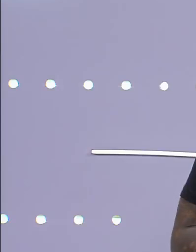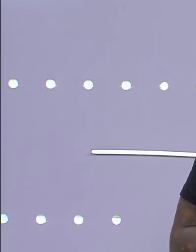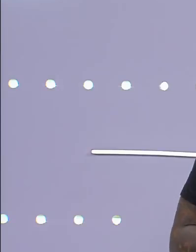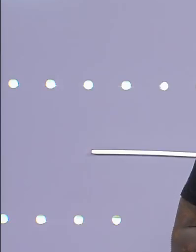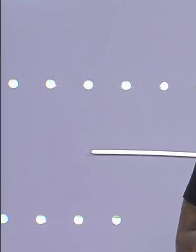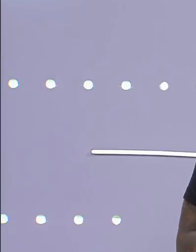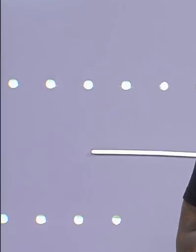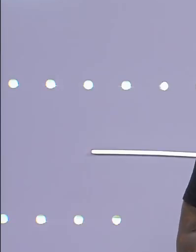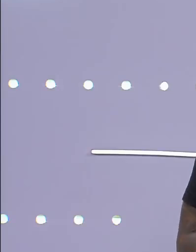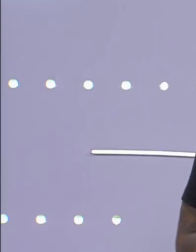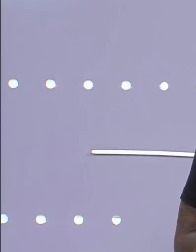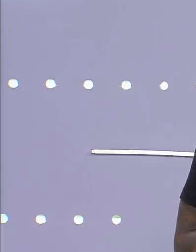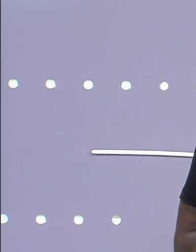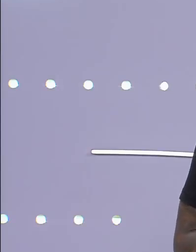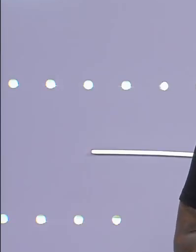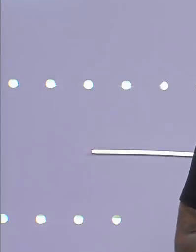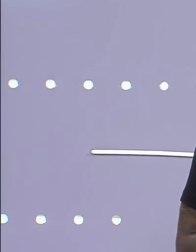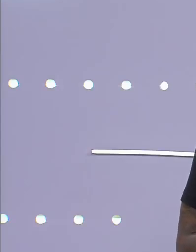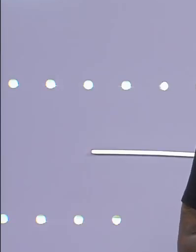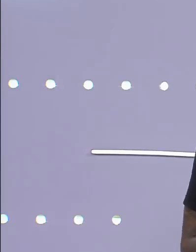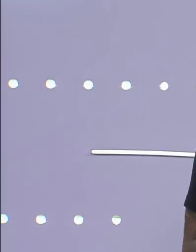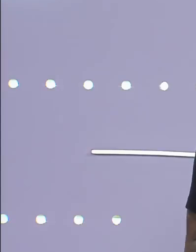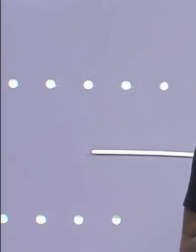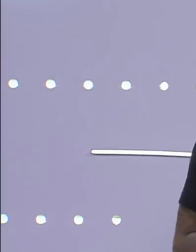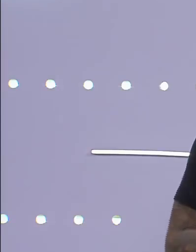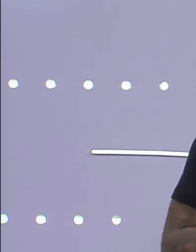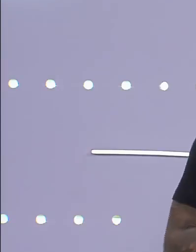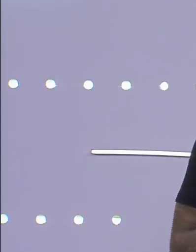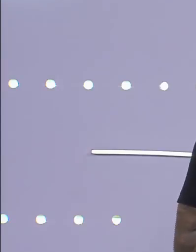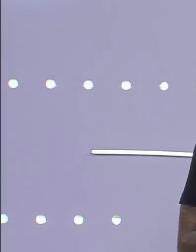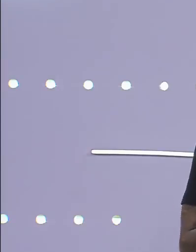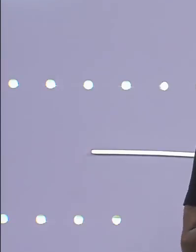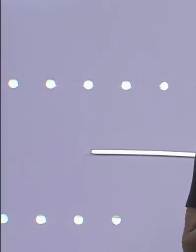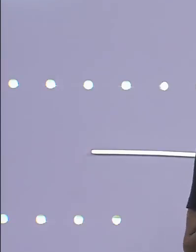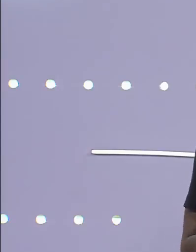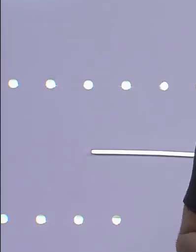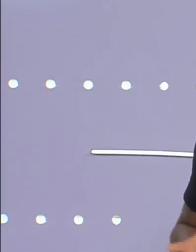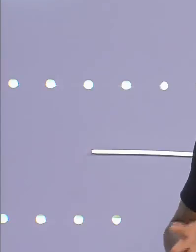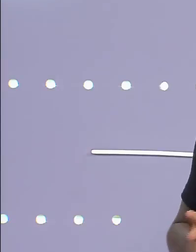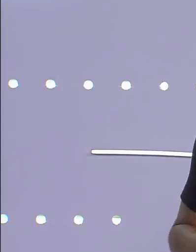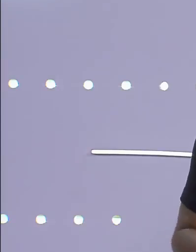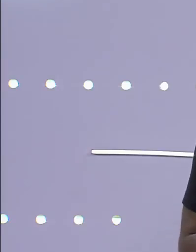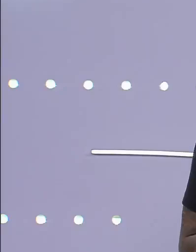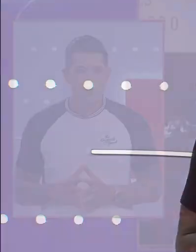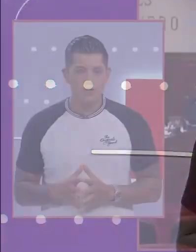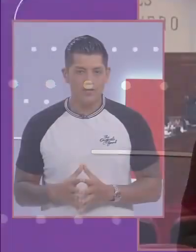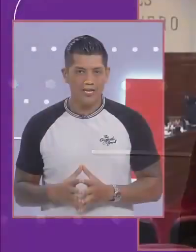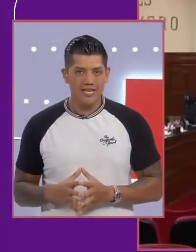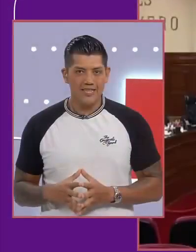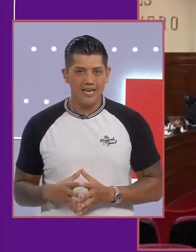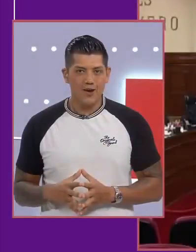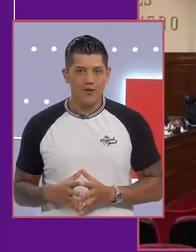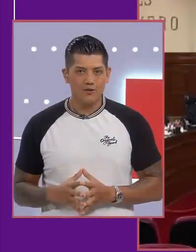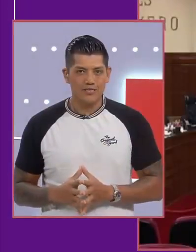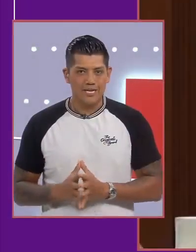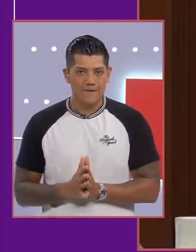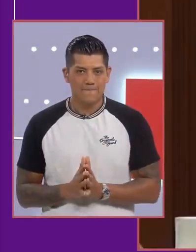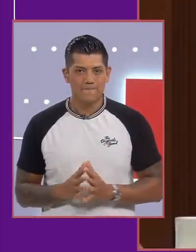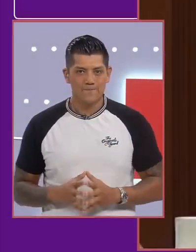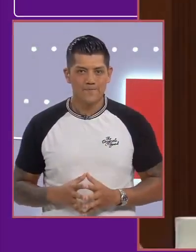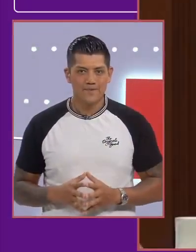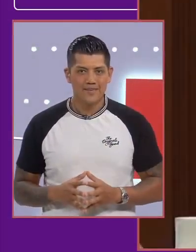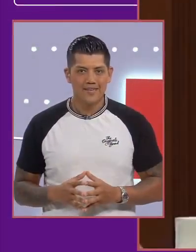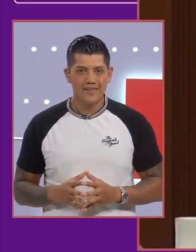¿Nos escuchas? ¿Nos Hola, escuchas? hola, ¿cómo estás? Sí, perfecto. ¿Cómo estás, Ingrid? Pues agradeciéndote que estés aquí con nosotros en el Noti del